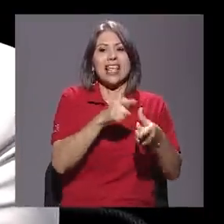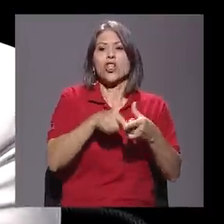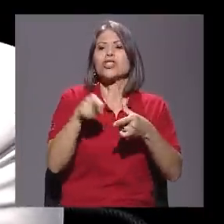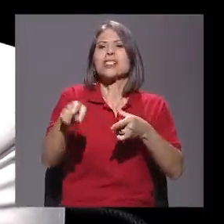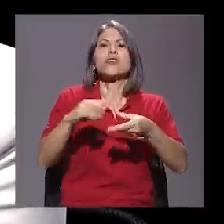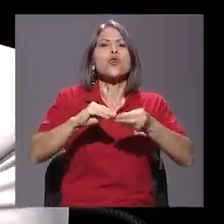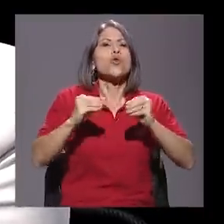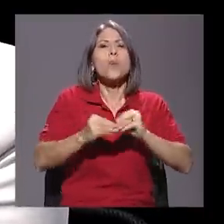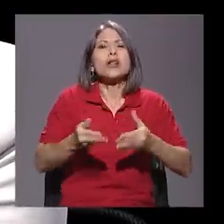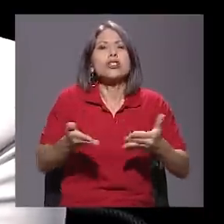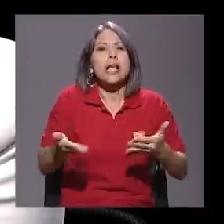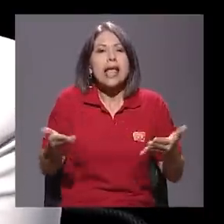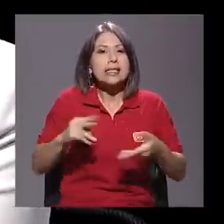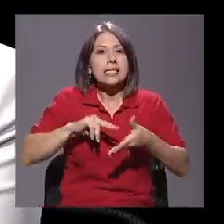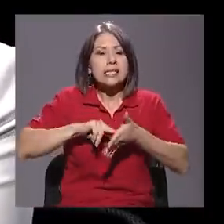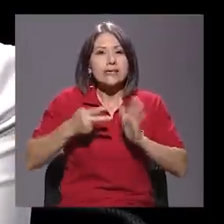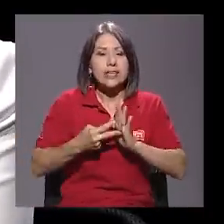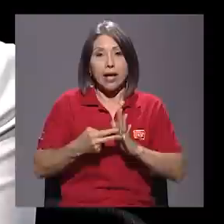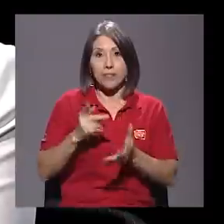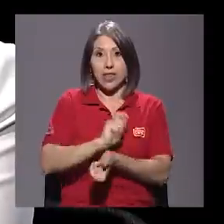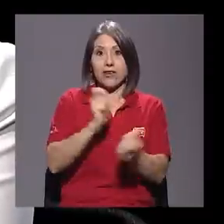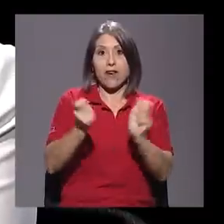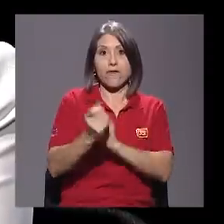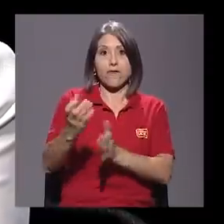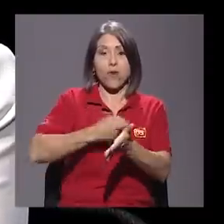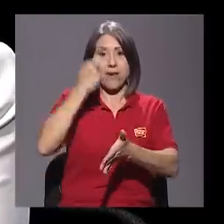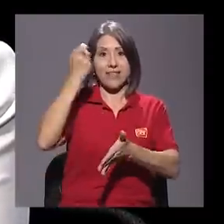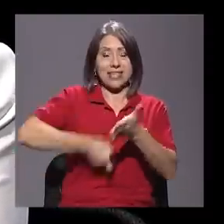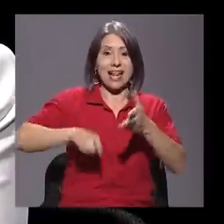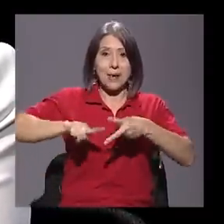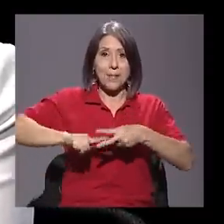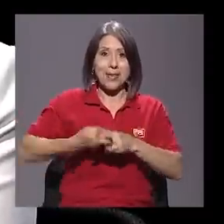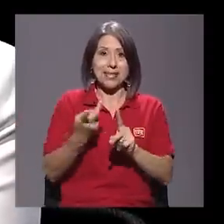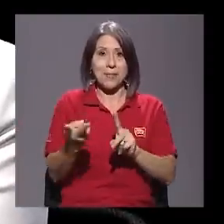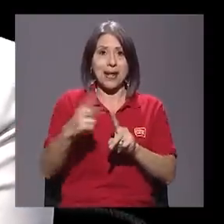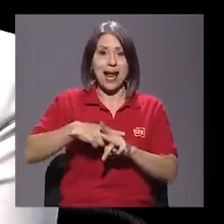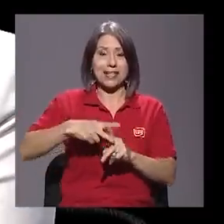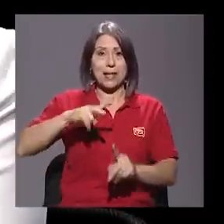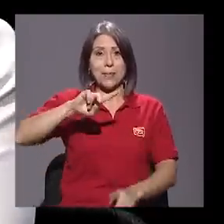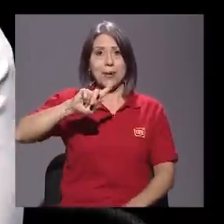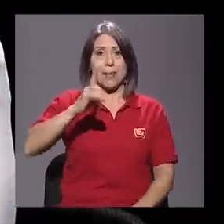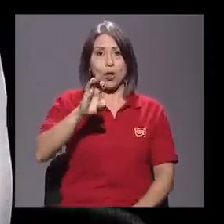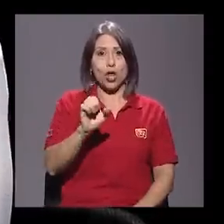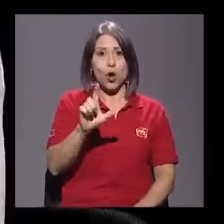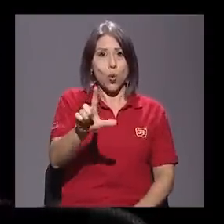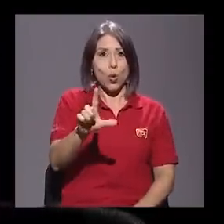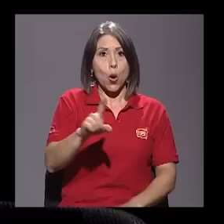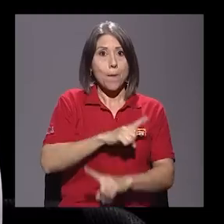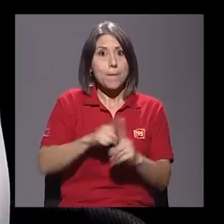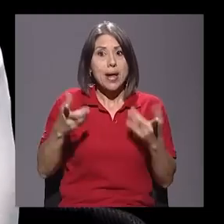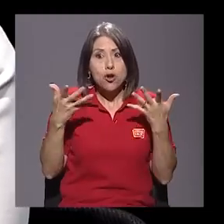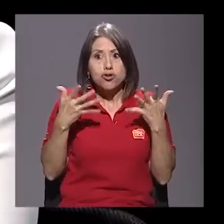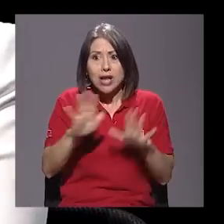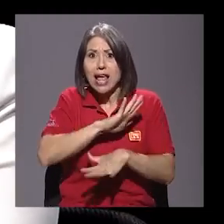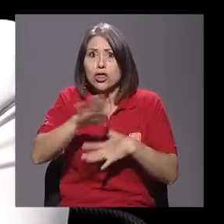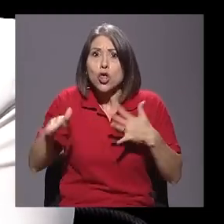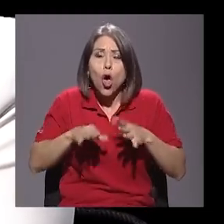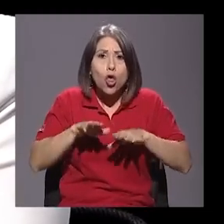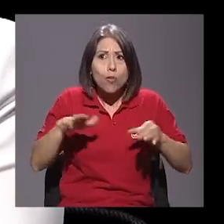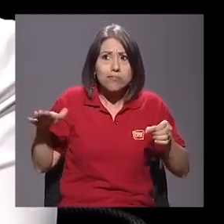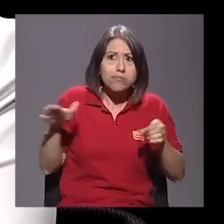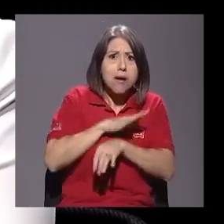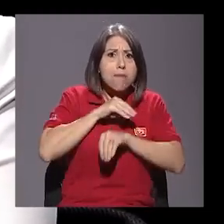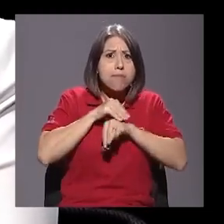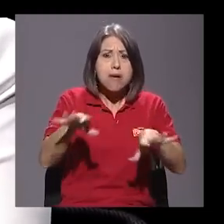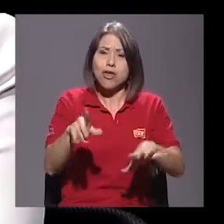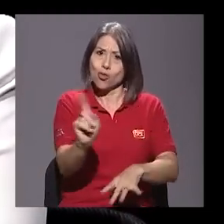Bueno, la reforma fiscal empieza a aplicarse a partir del 1 de julio, pero no se va a aplicar de un solo tiro todo, ¿verdad? Hay